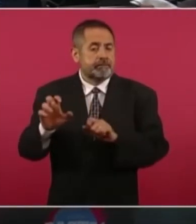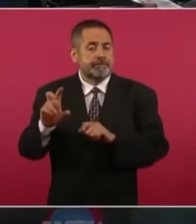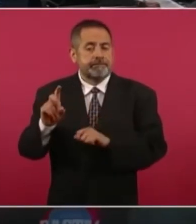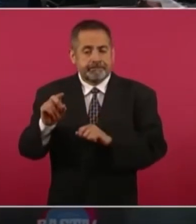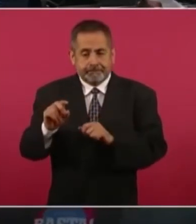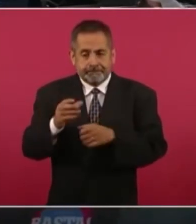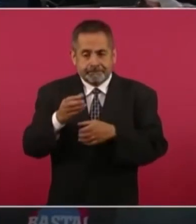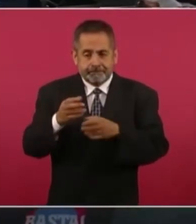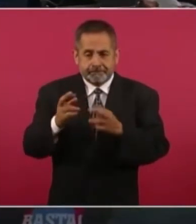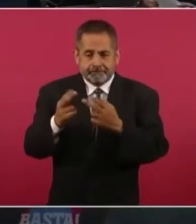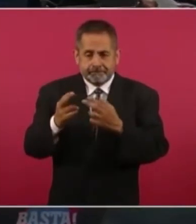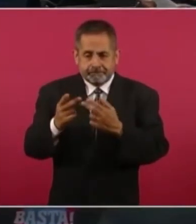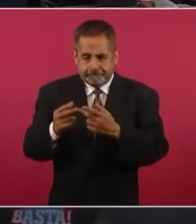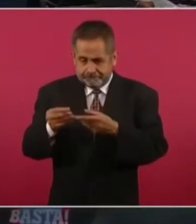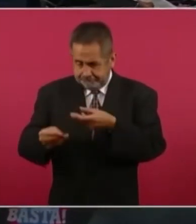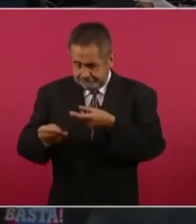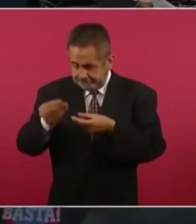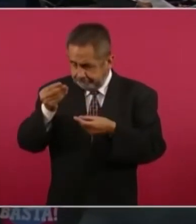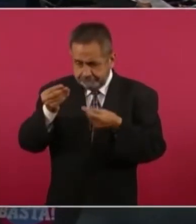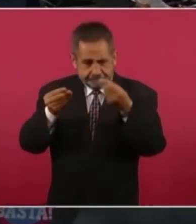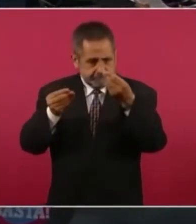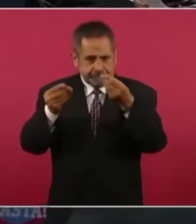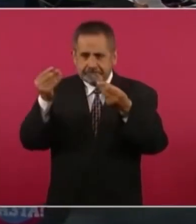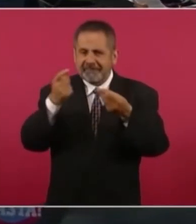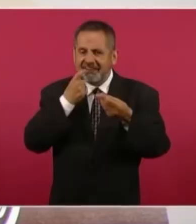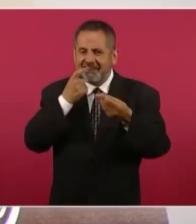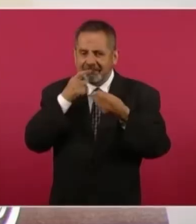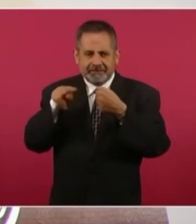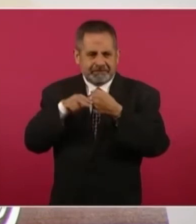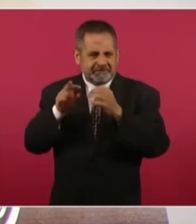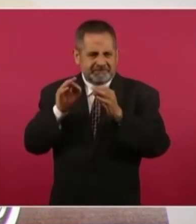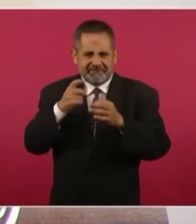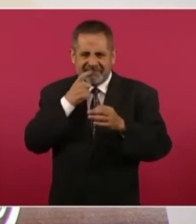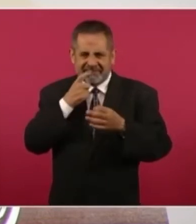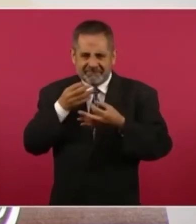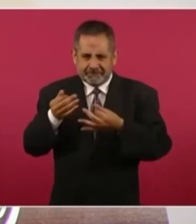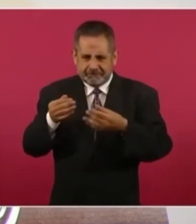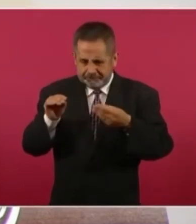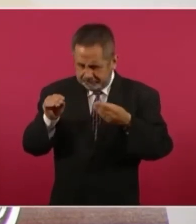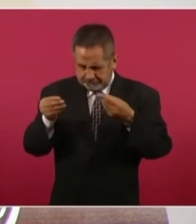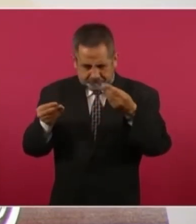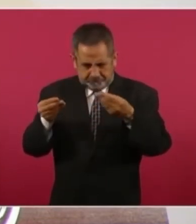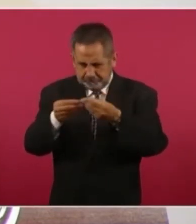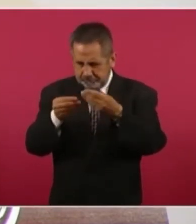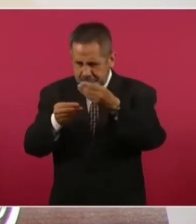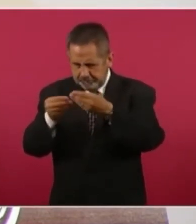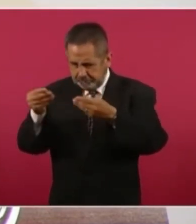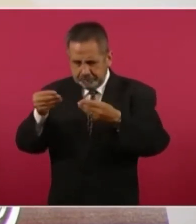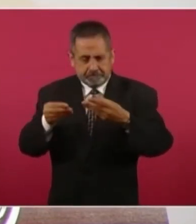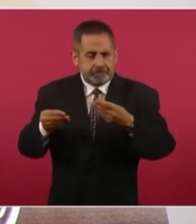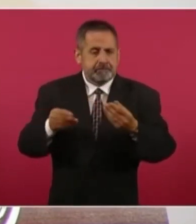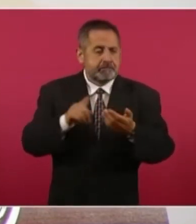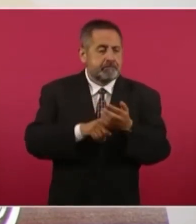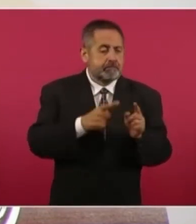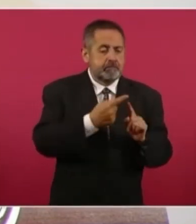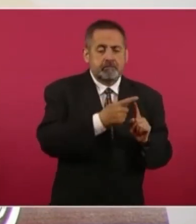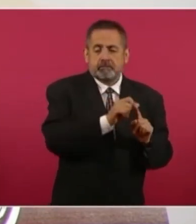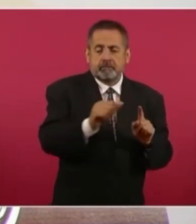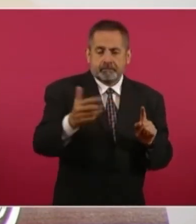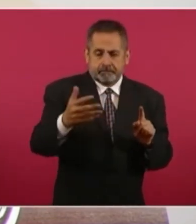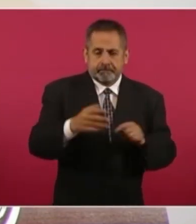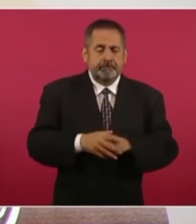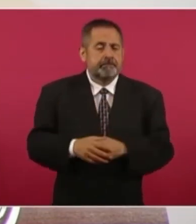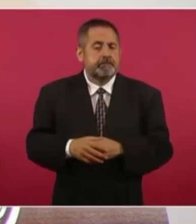458,730 fragmentos de cerámica desde el tramo 1 hasta el tramo 5. Hemos